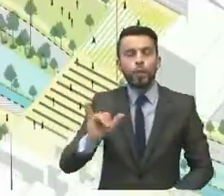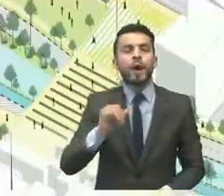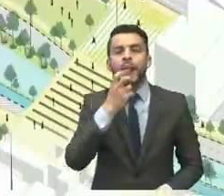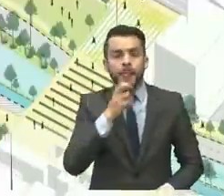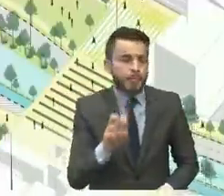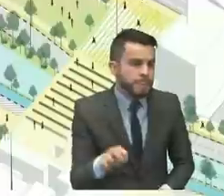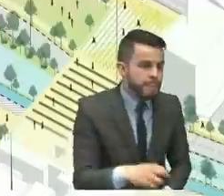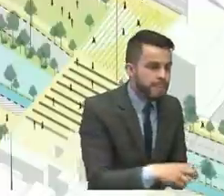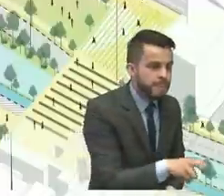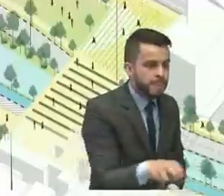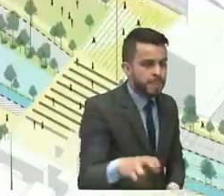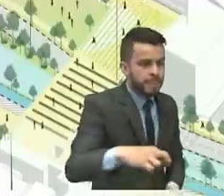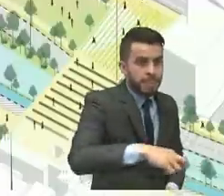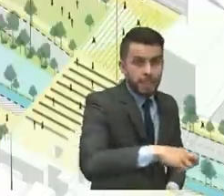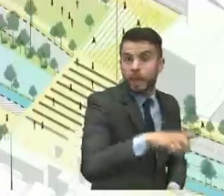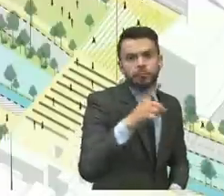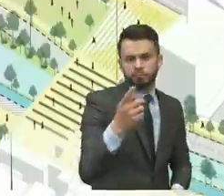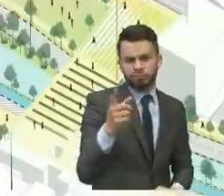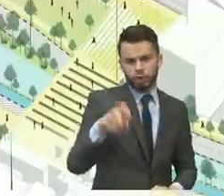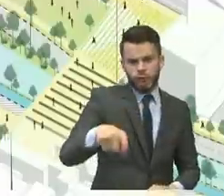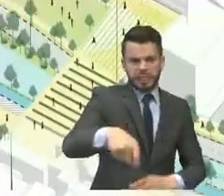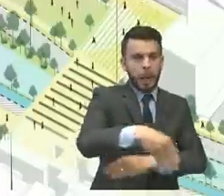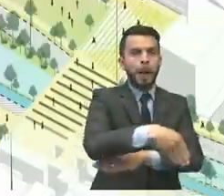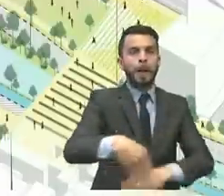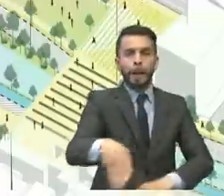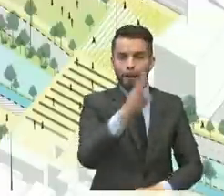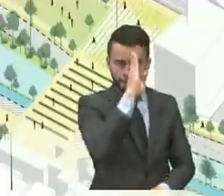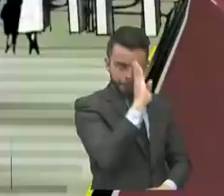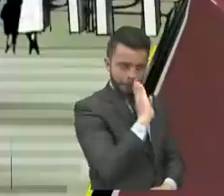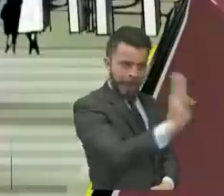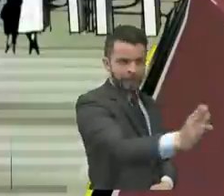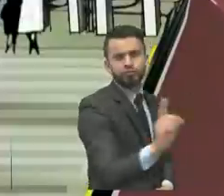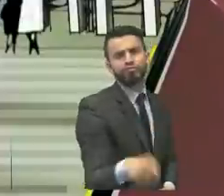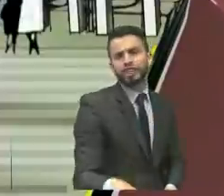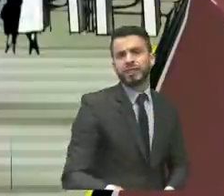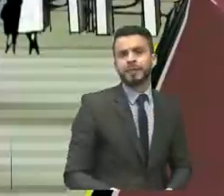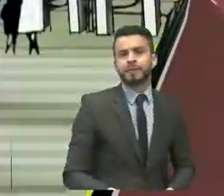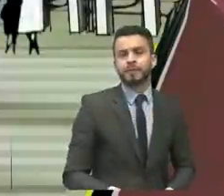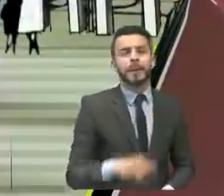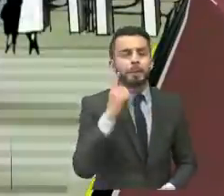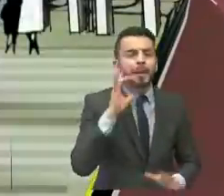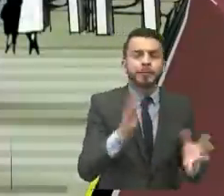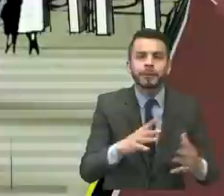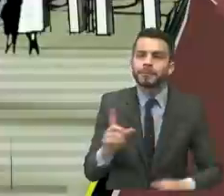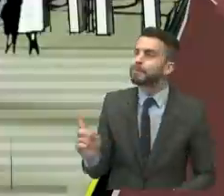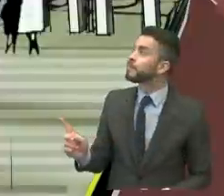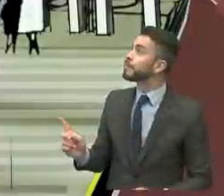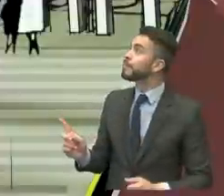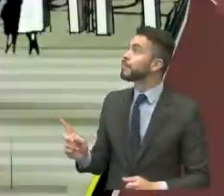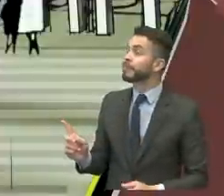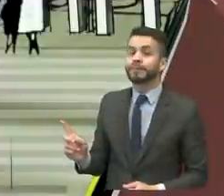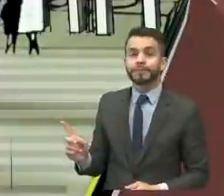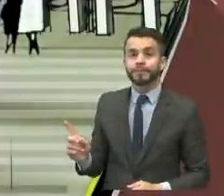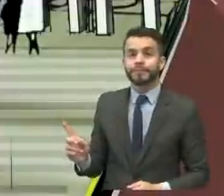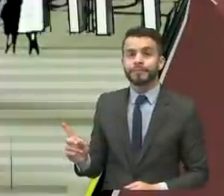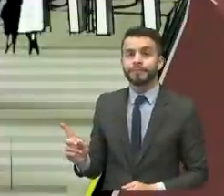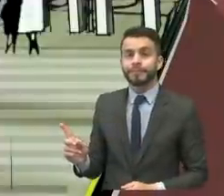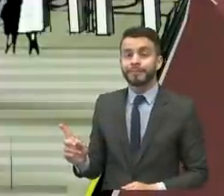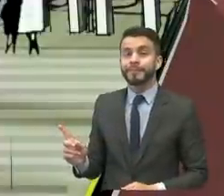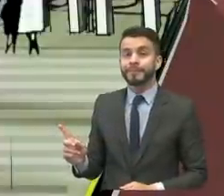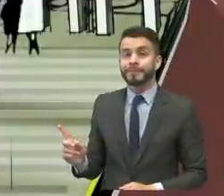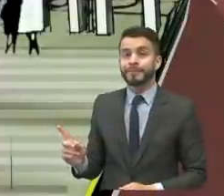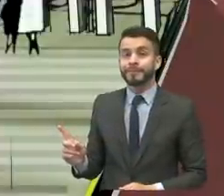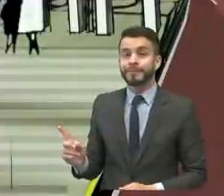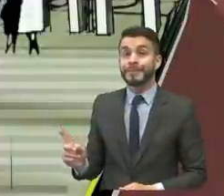ser lineal y uniforme. ¿Cómo se vería? Más o menos así. Ahora yo aquí tengo